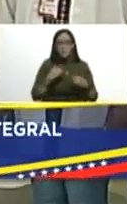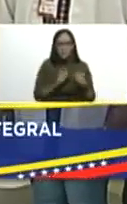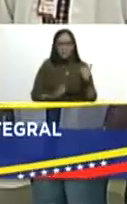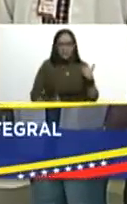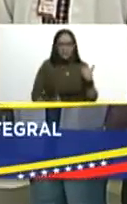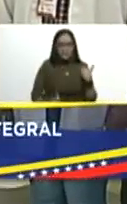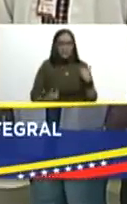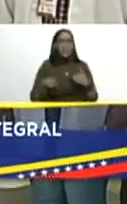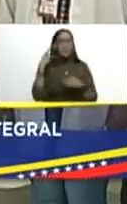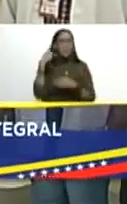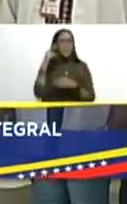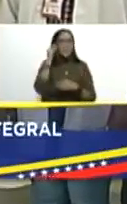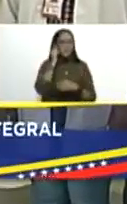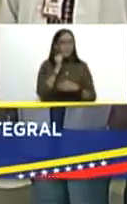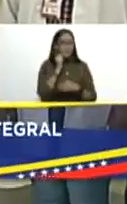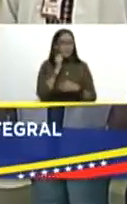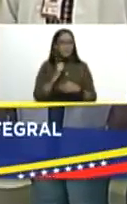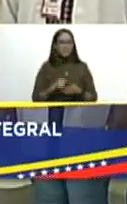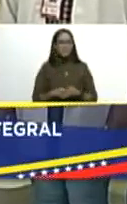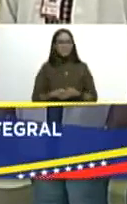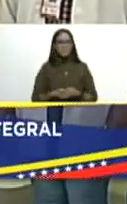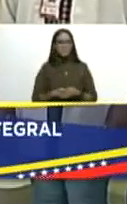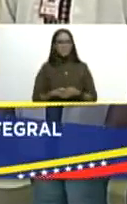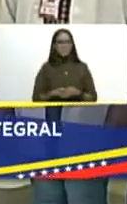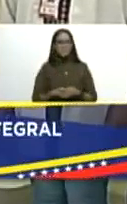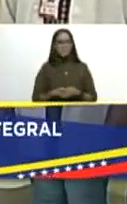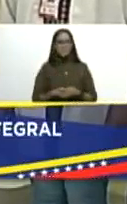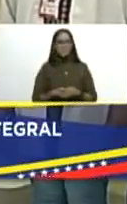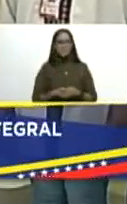la parroquia Sucre.